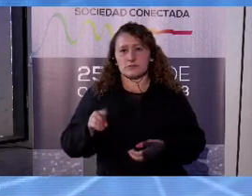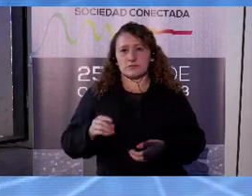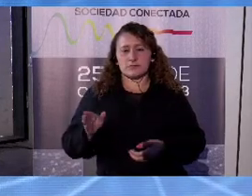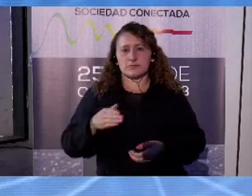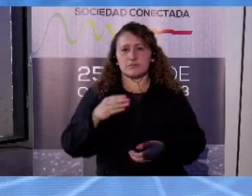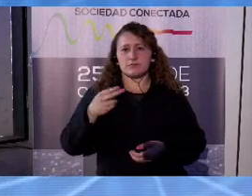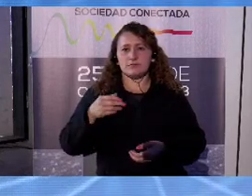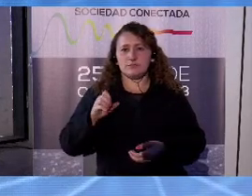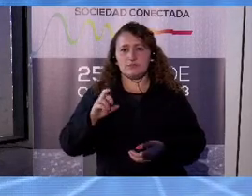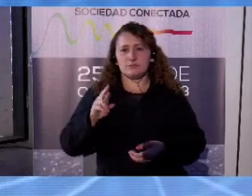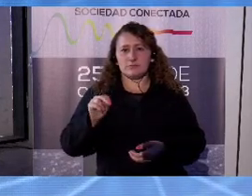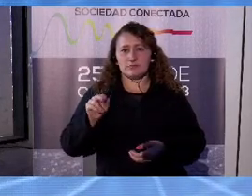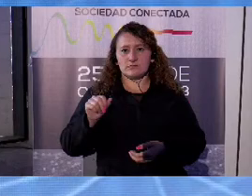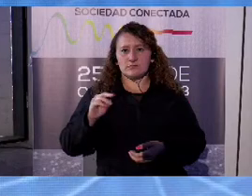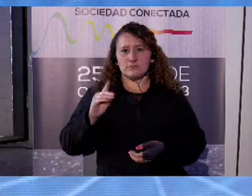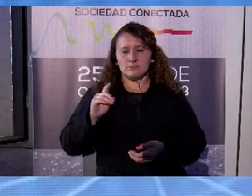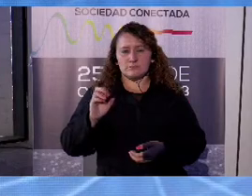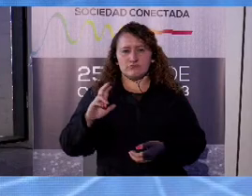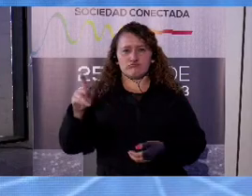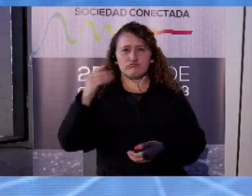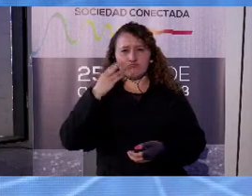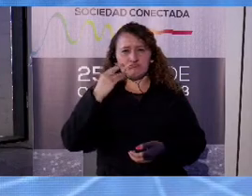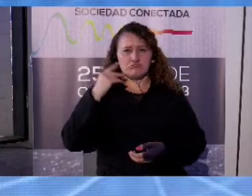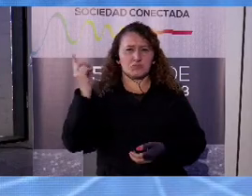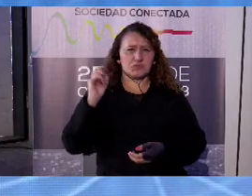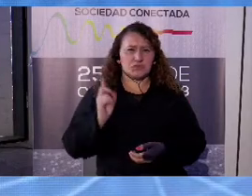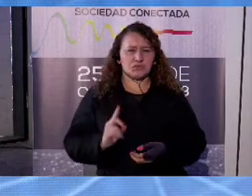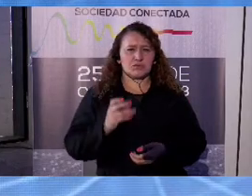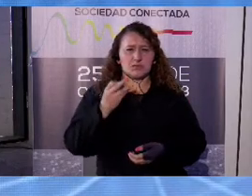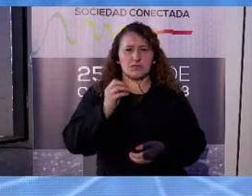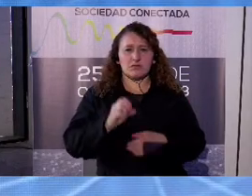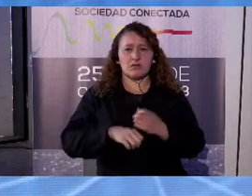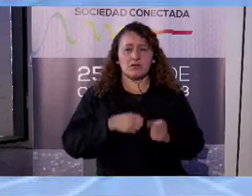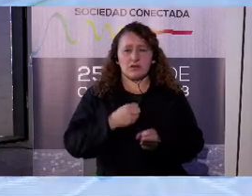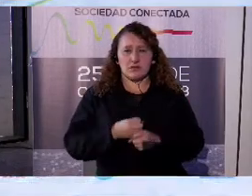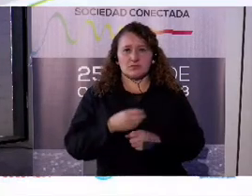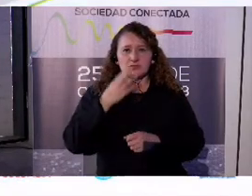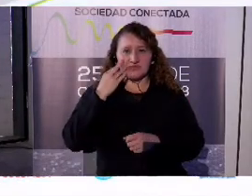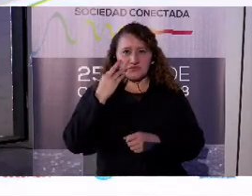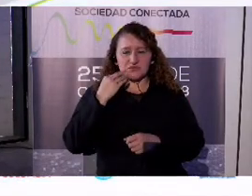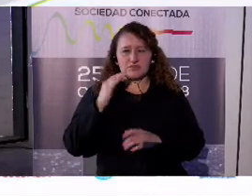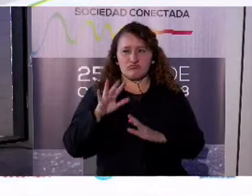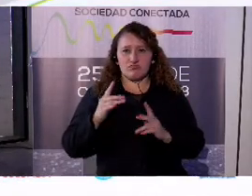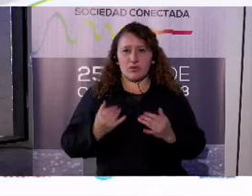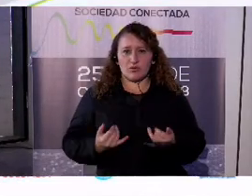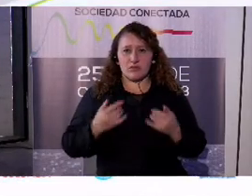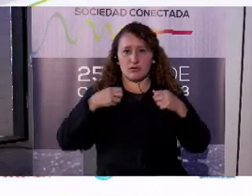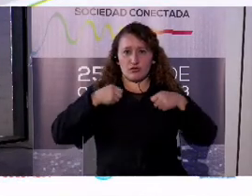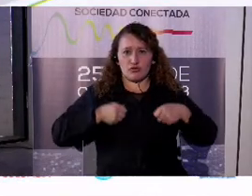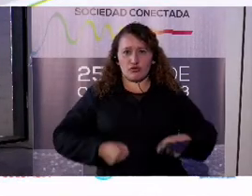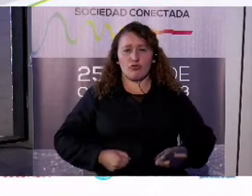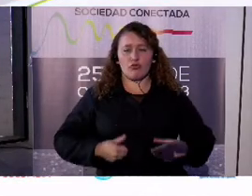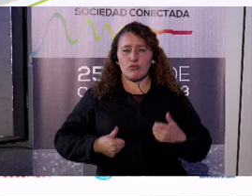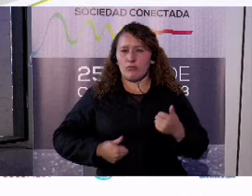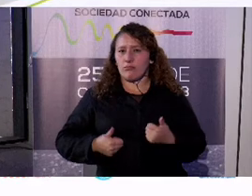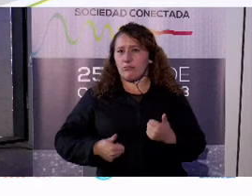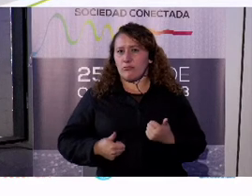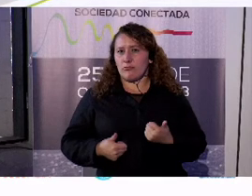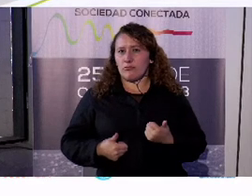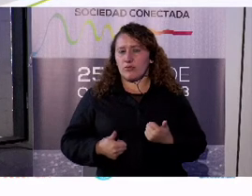conocimiento y experiencia en comunicaciones móviles actualmente desarrolla el rol de integrador de